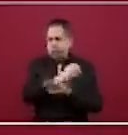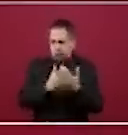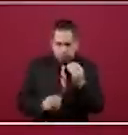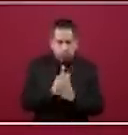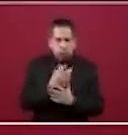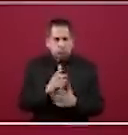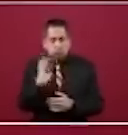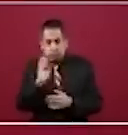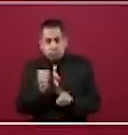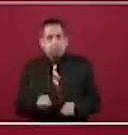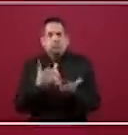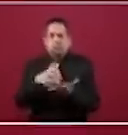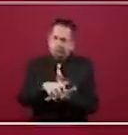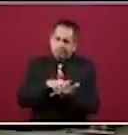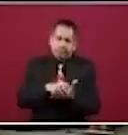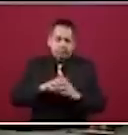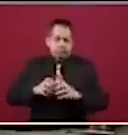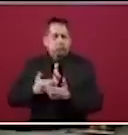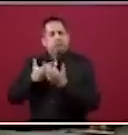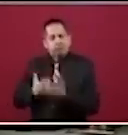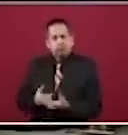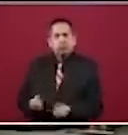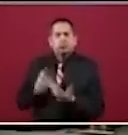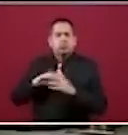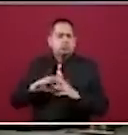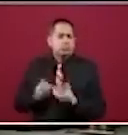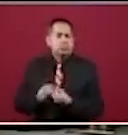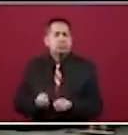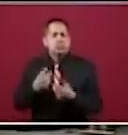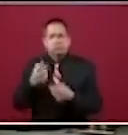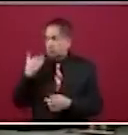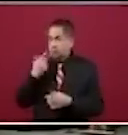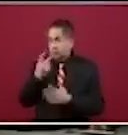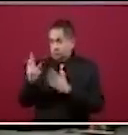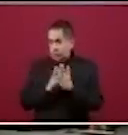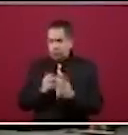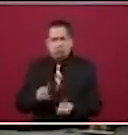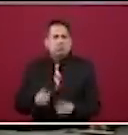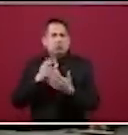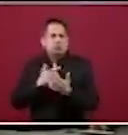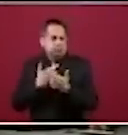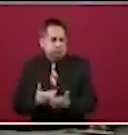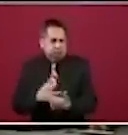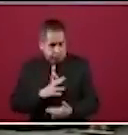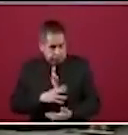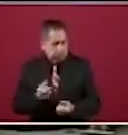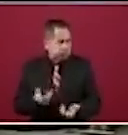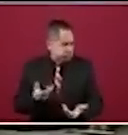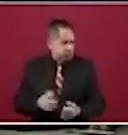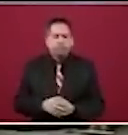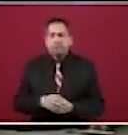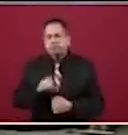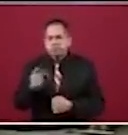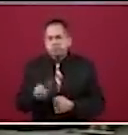ya nos puede compartir algunas cifras en estos dos meses de ahorros en estos rubros? Y por otro lado, preguntarle, presidente,